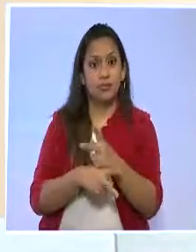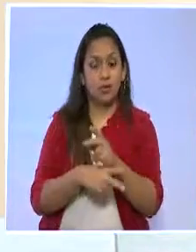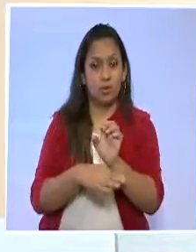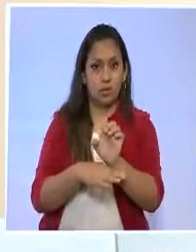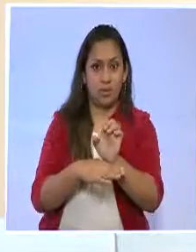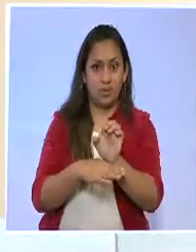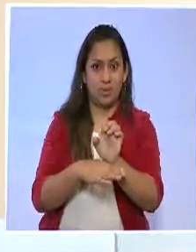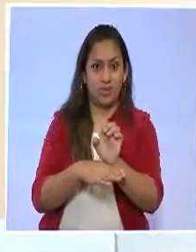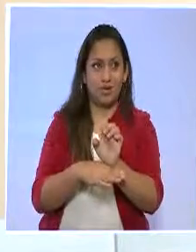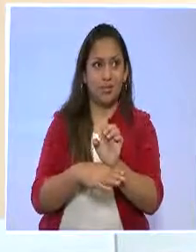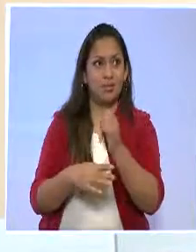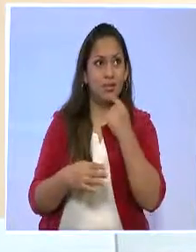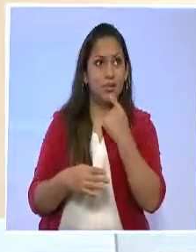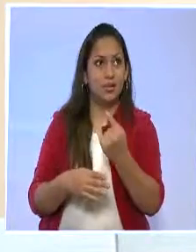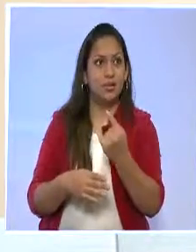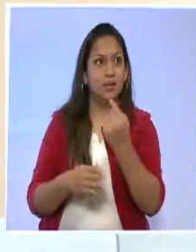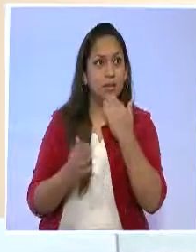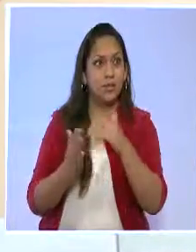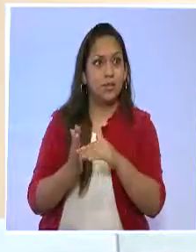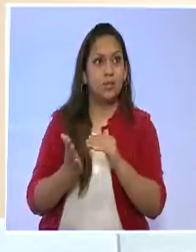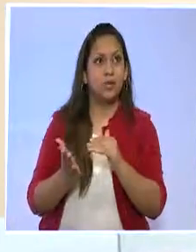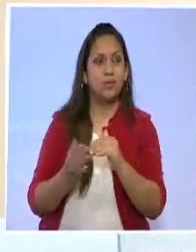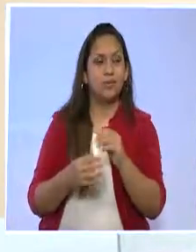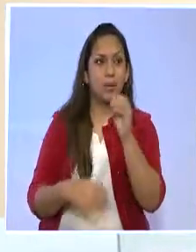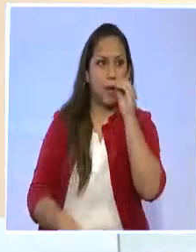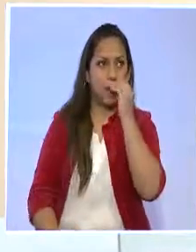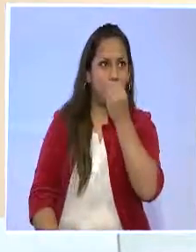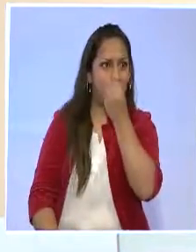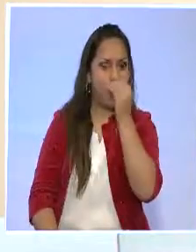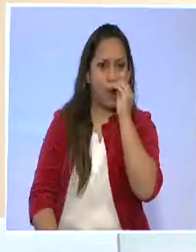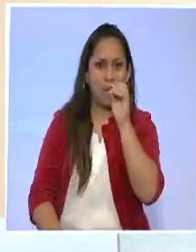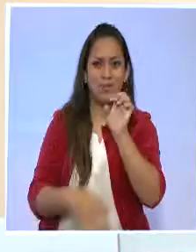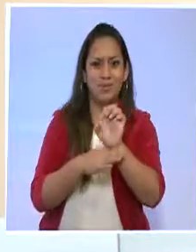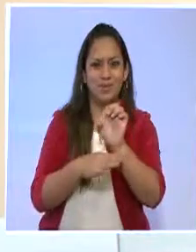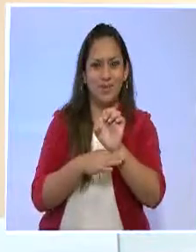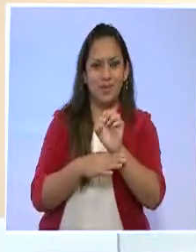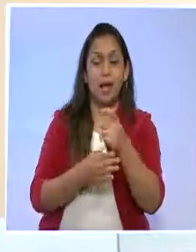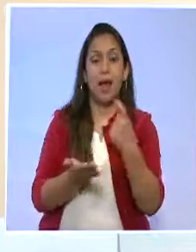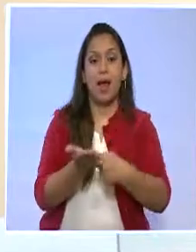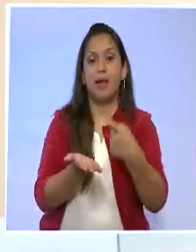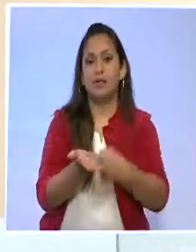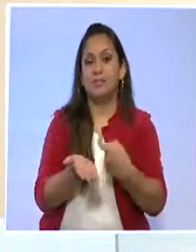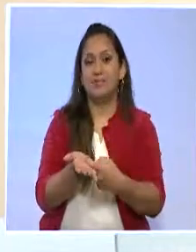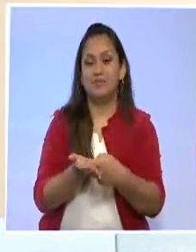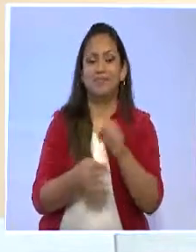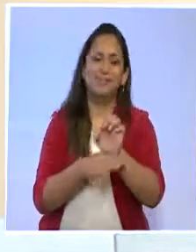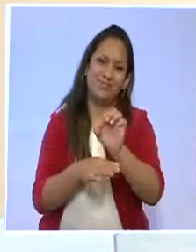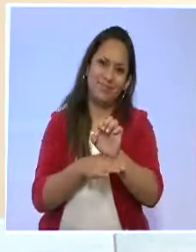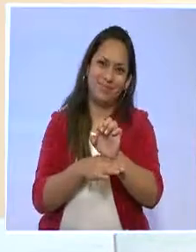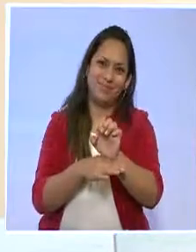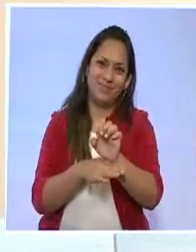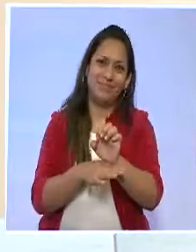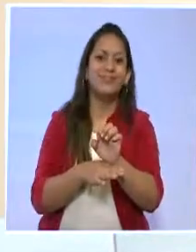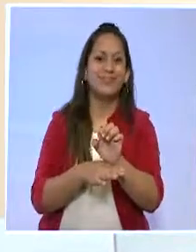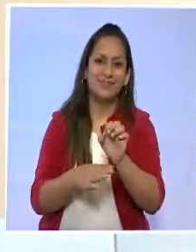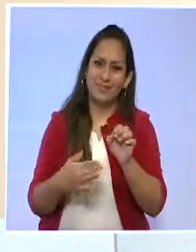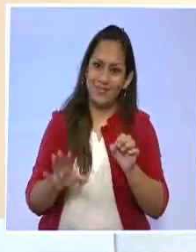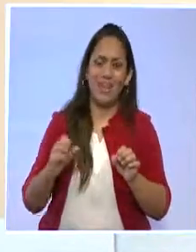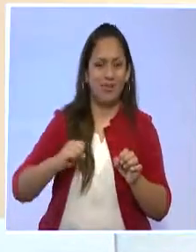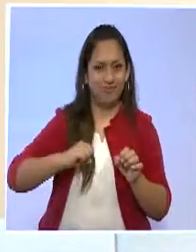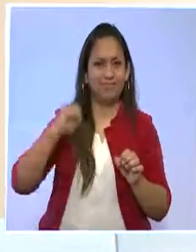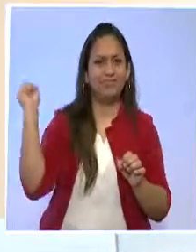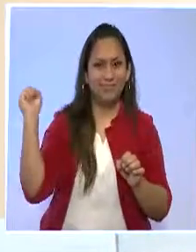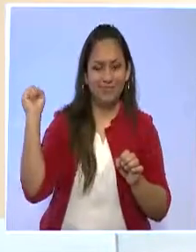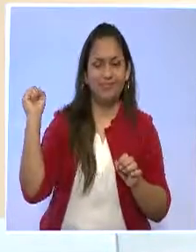por ejemplo cuando tú planteas todas las flores ecuatorianas el camarón y ecuatorianos ella es como un mercado ganado dentro de la